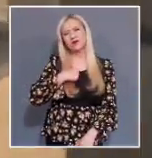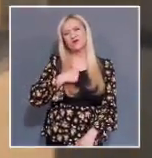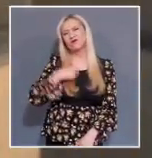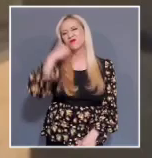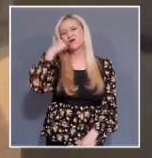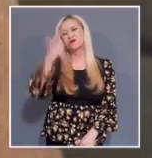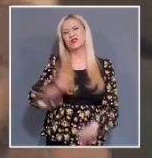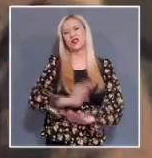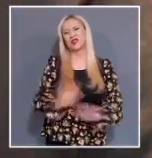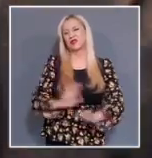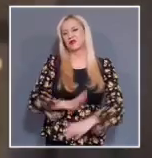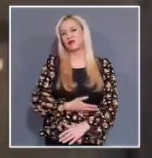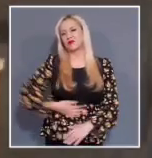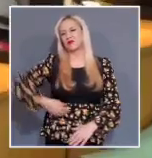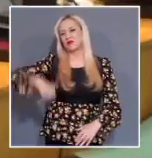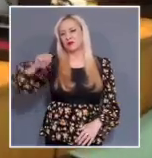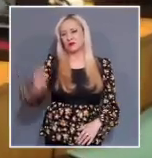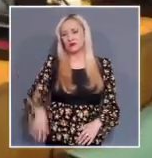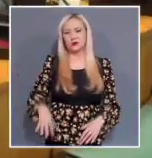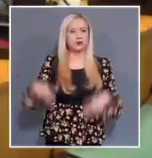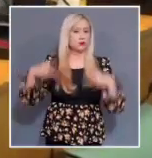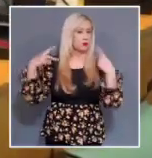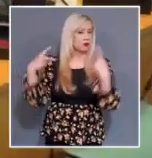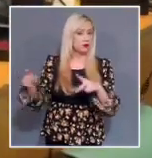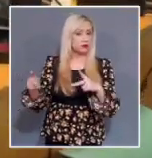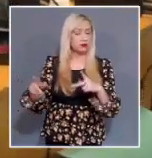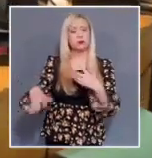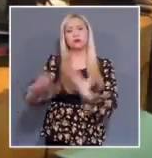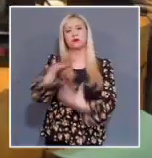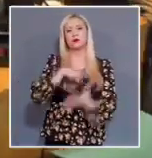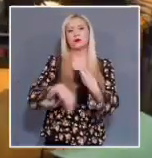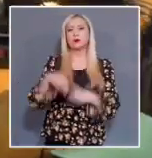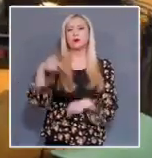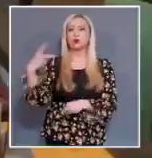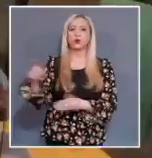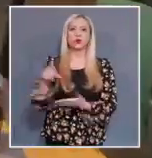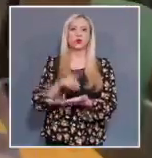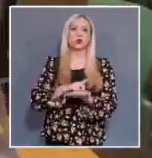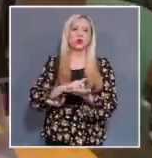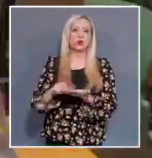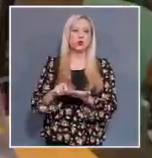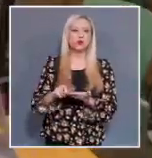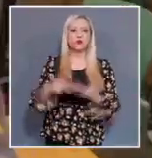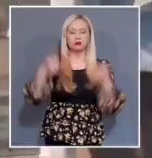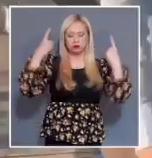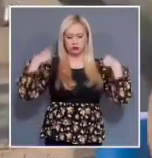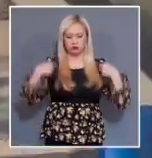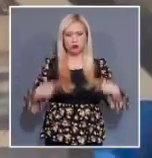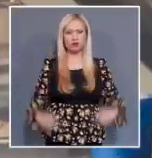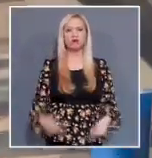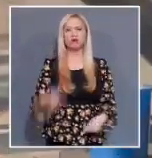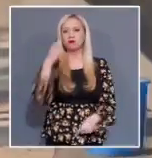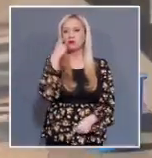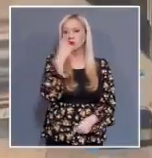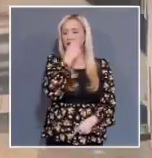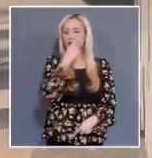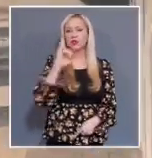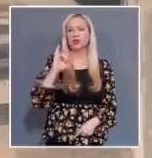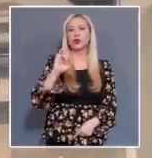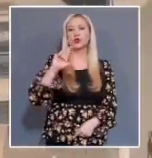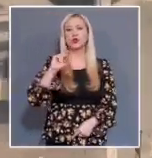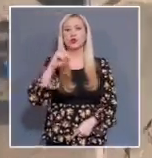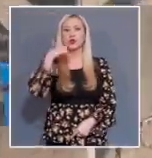integridad física y moral, en conexión con su derecho a la dignidad y libre desarrollo de su personalidad. Derechos constitucionales que exigen